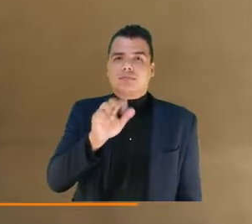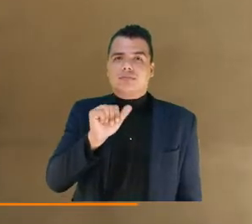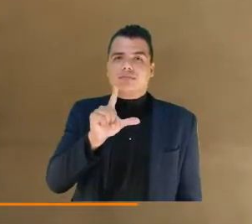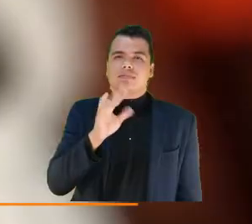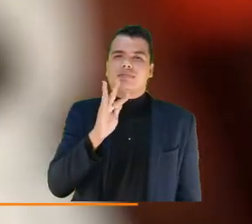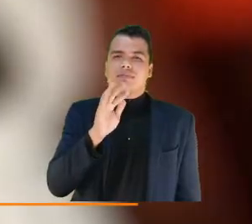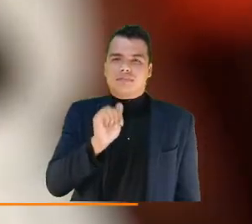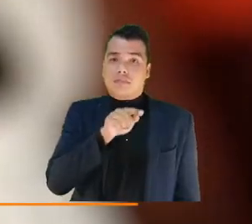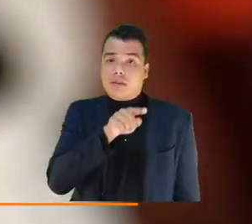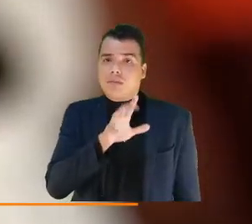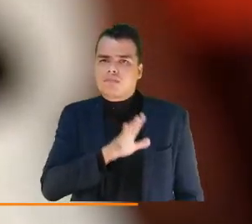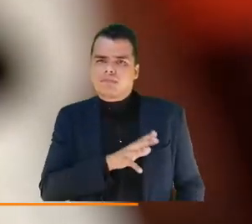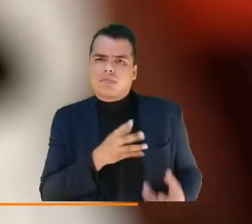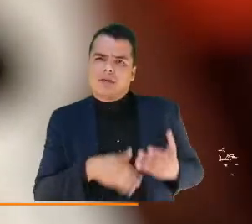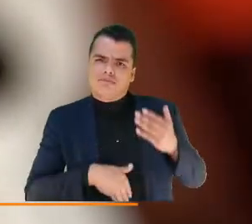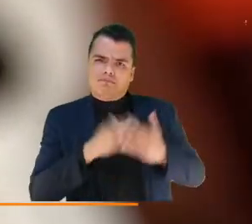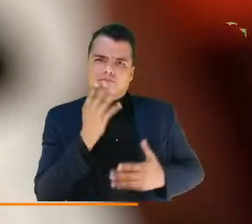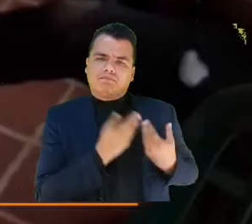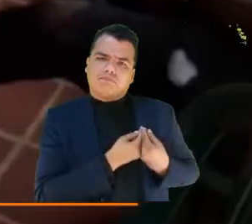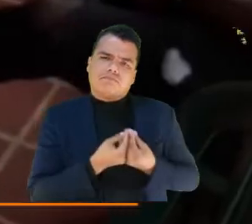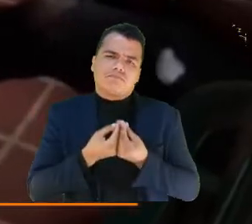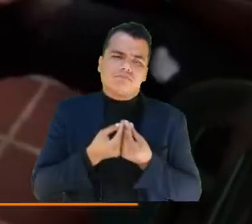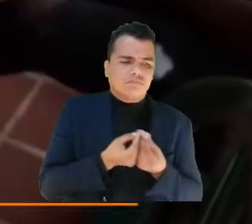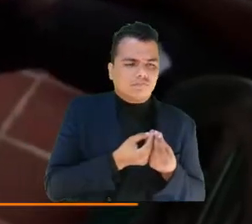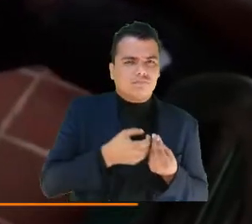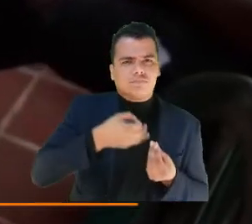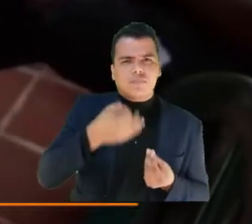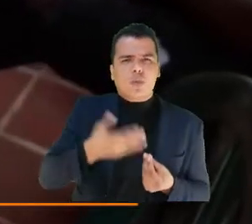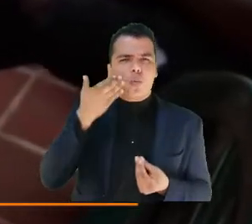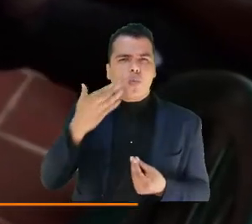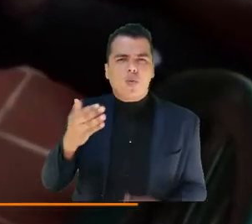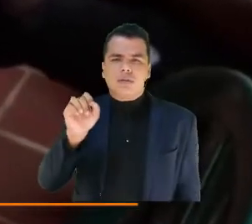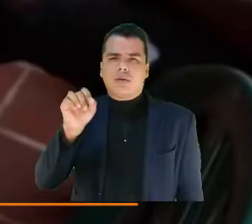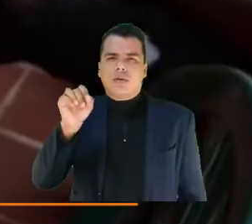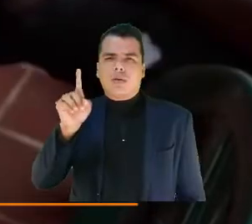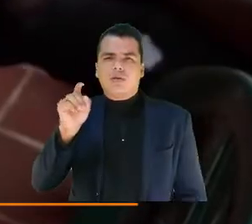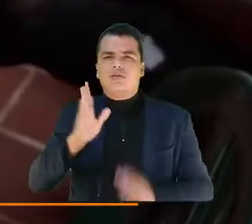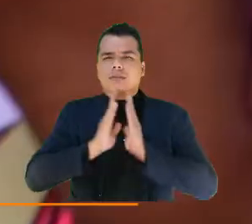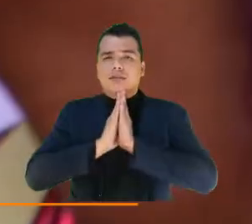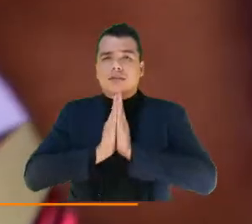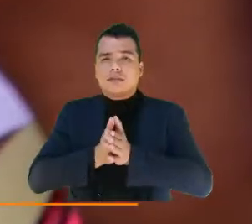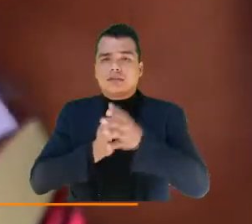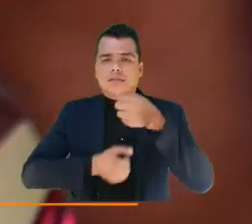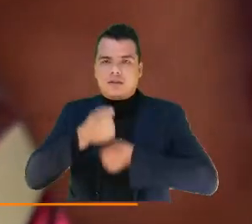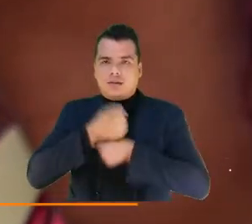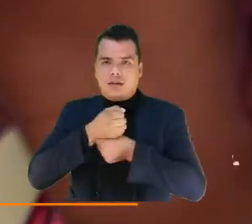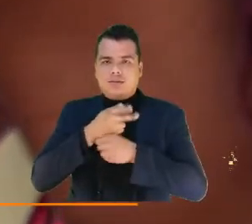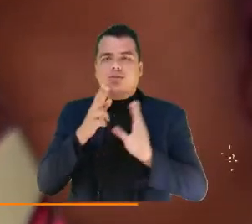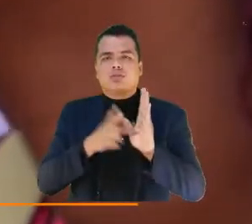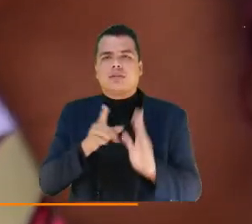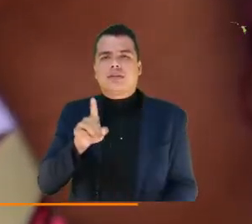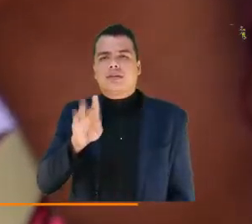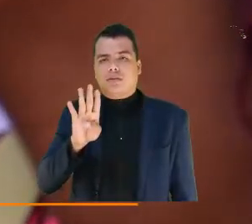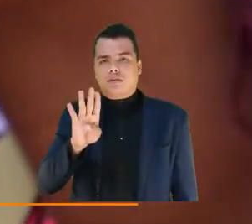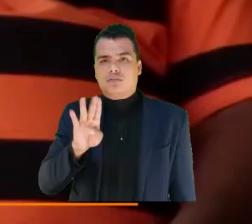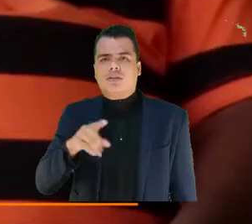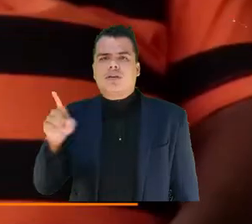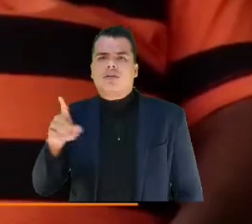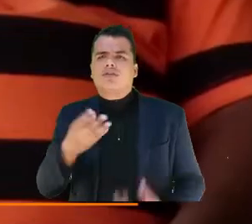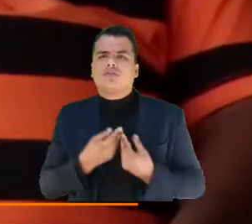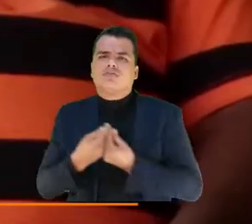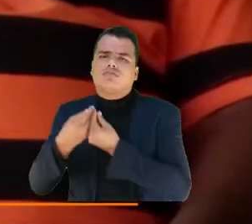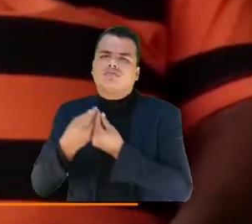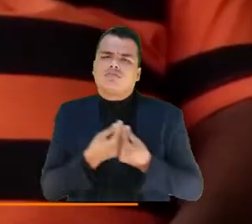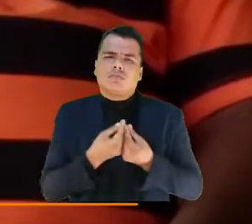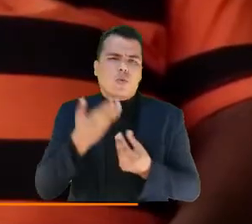La Giralda. Nosotros salimos de ahí el 11 de diciembre del 2014. Esa